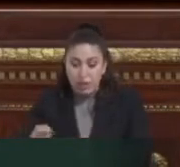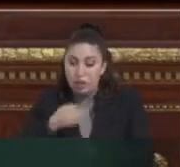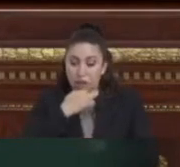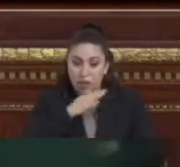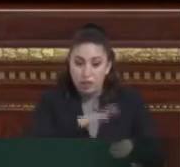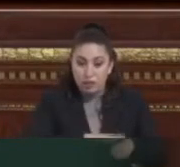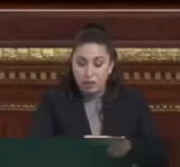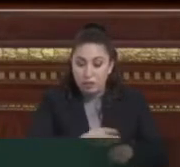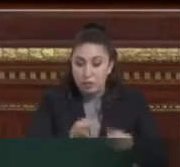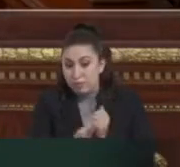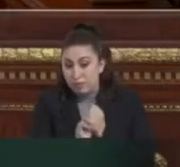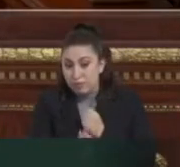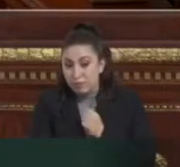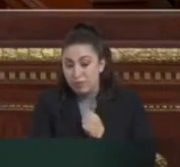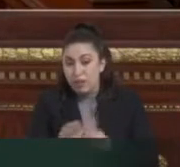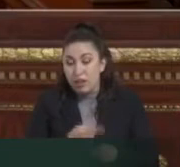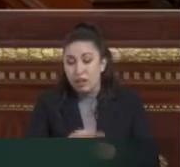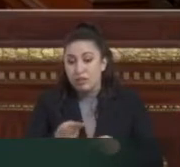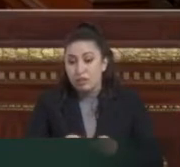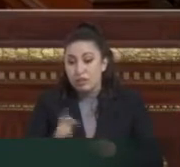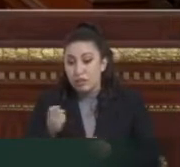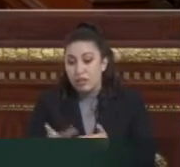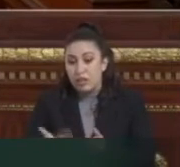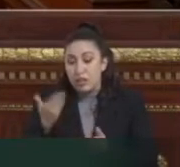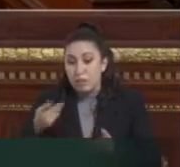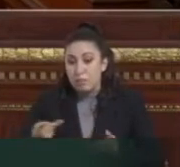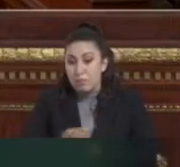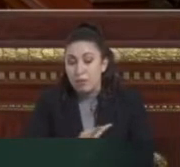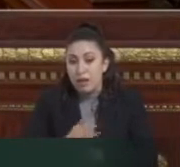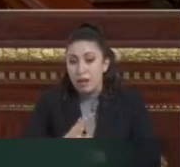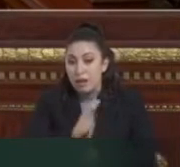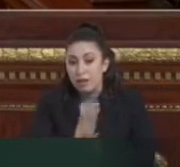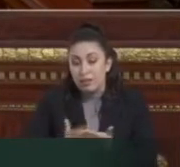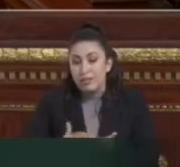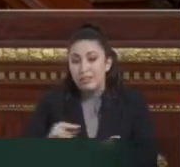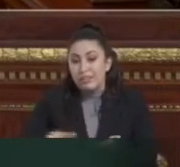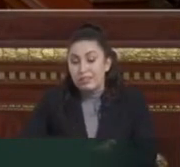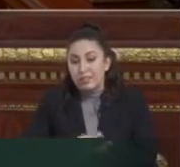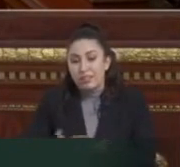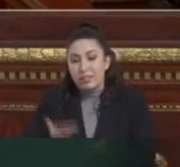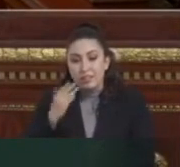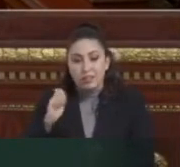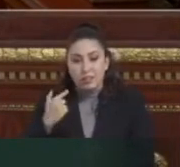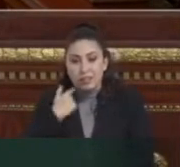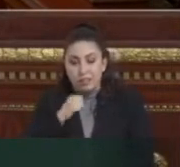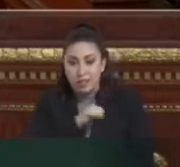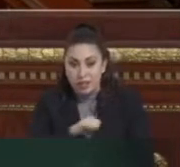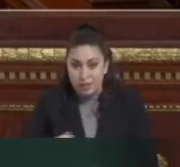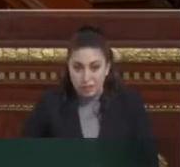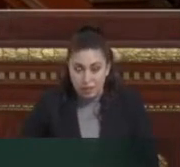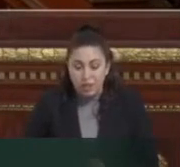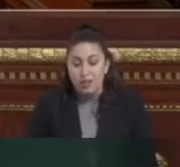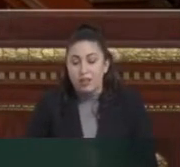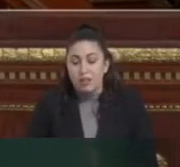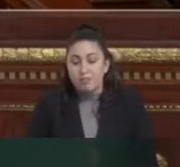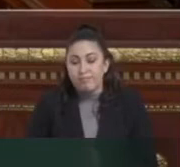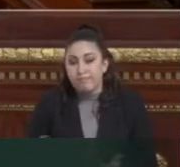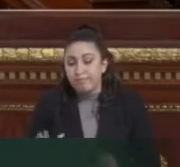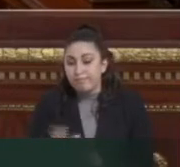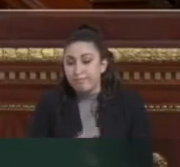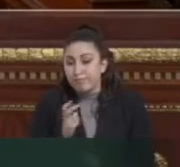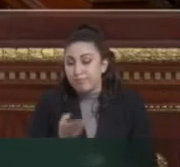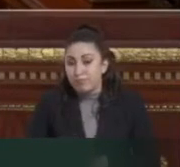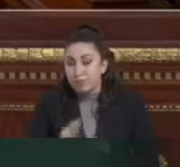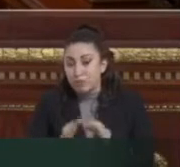del presupuesto participativo de los ejercicios fiscales 2020 y 2021, esto a propuesta de la diputada Valentina Batres Guadarrama,